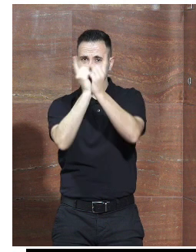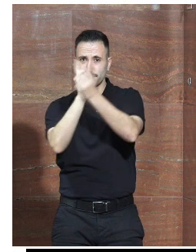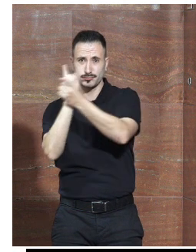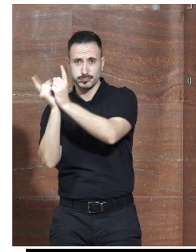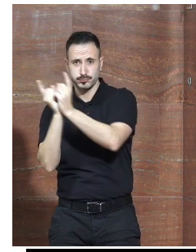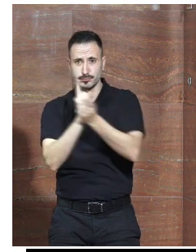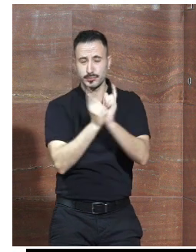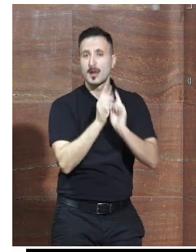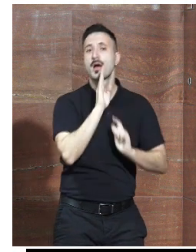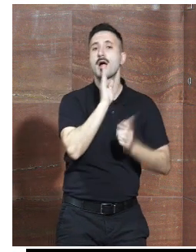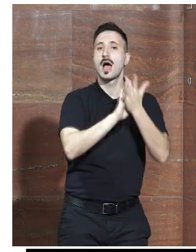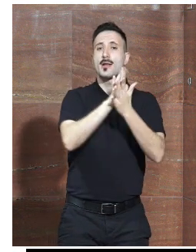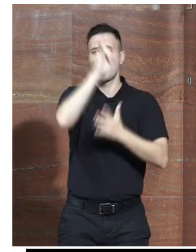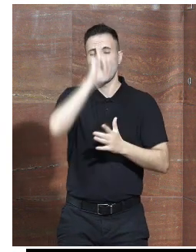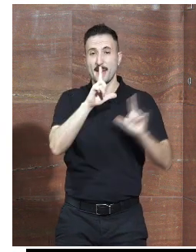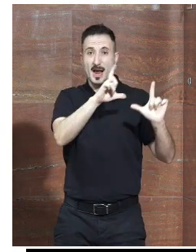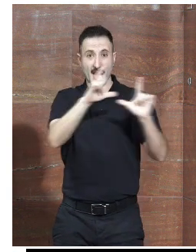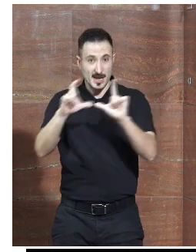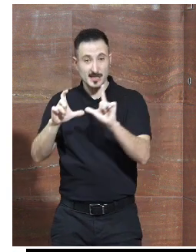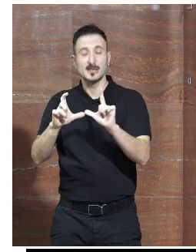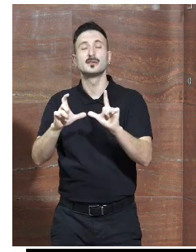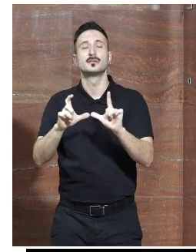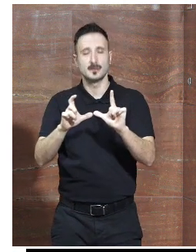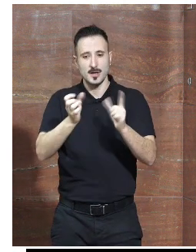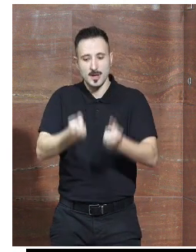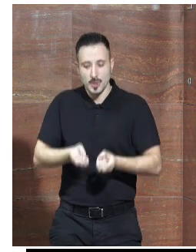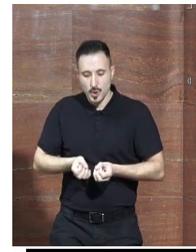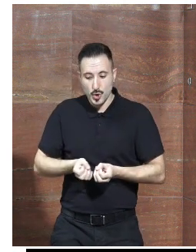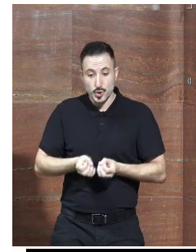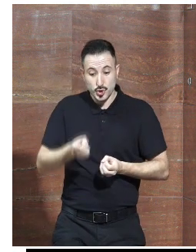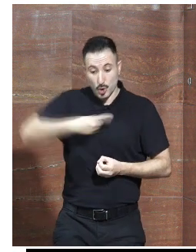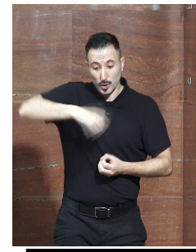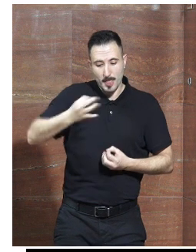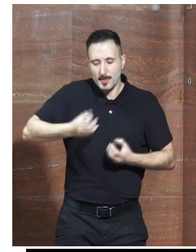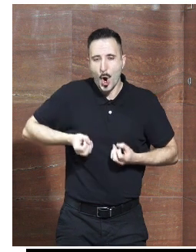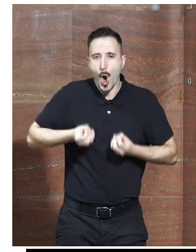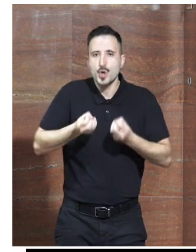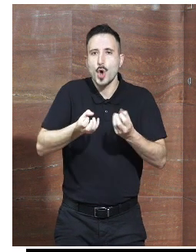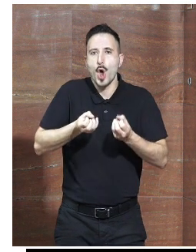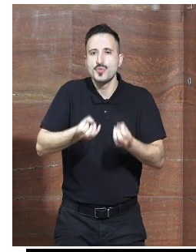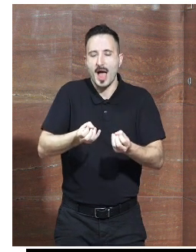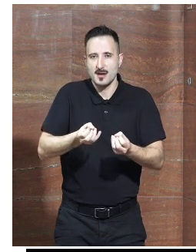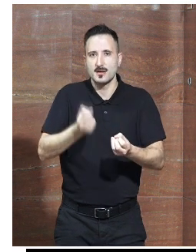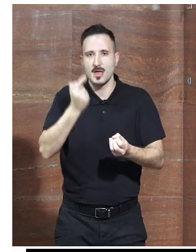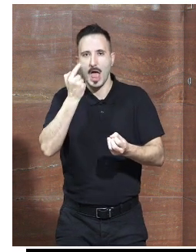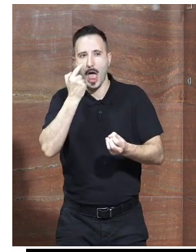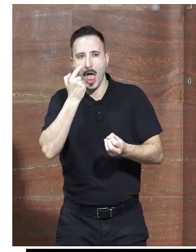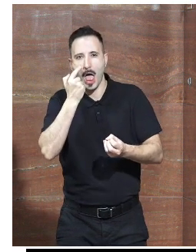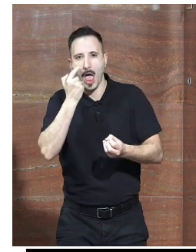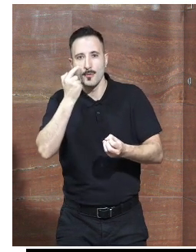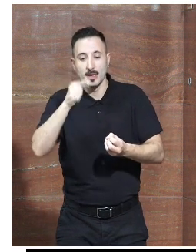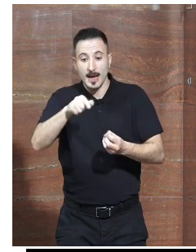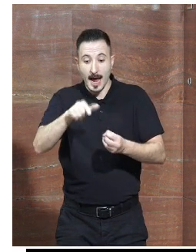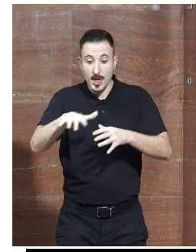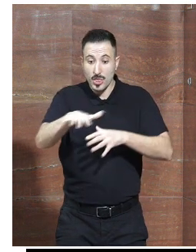veíamos en las imágenes anteriores, teníamos que decir cómo tenías que moverte dentro de esos espacios. Puedes moverte